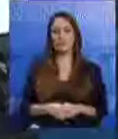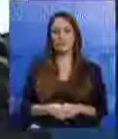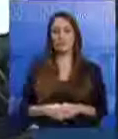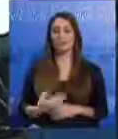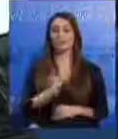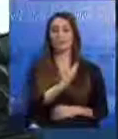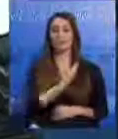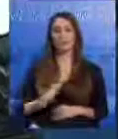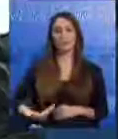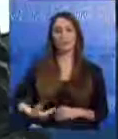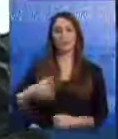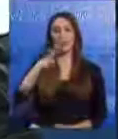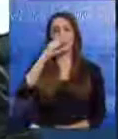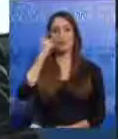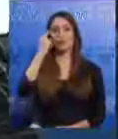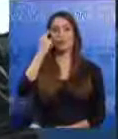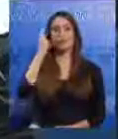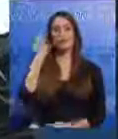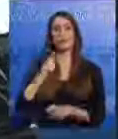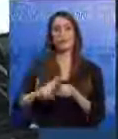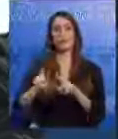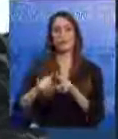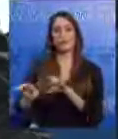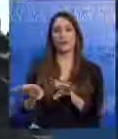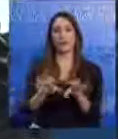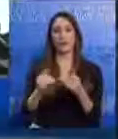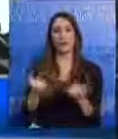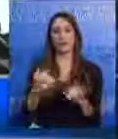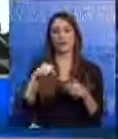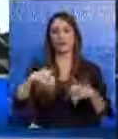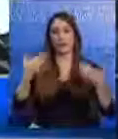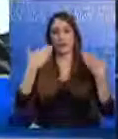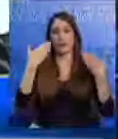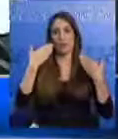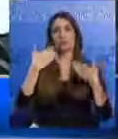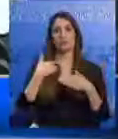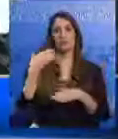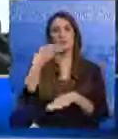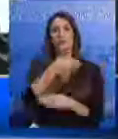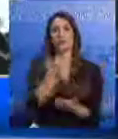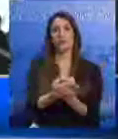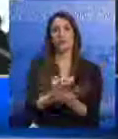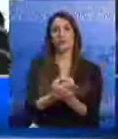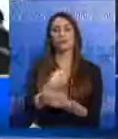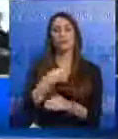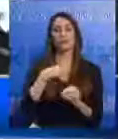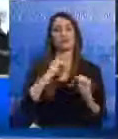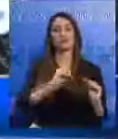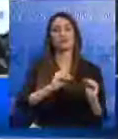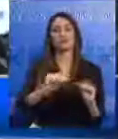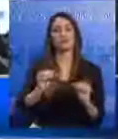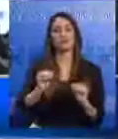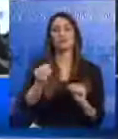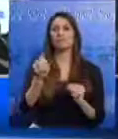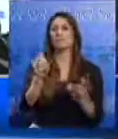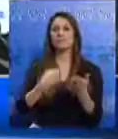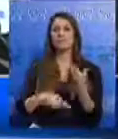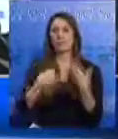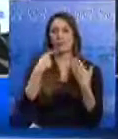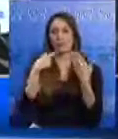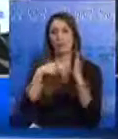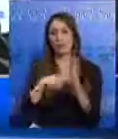El presidente Rafael Correa cumple actividades en Guayaquil. Esta mañana regresó a dar clases de economía y con ejemplos didácticos enseñó